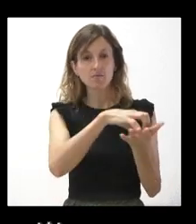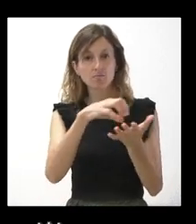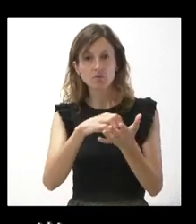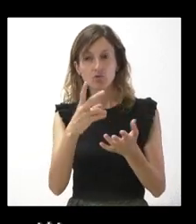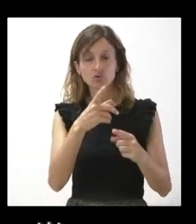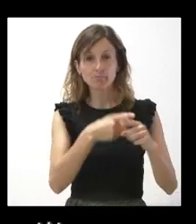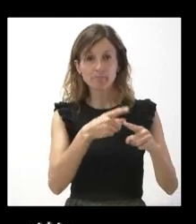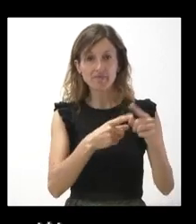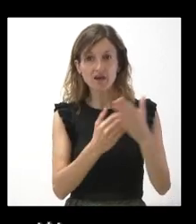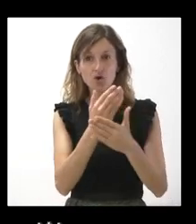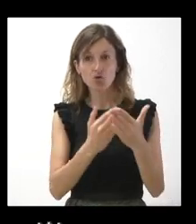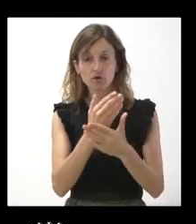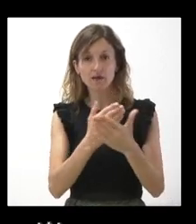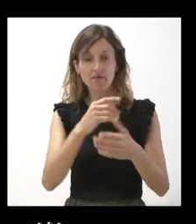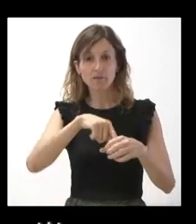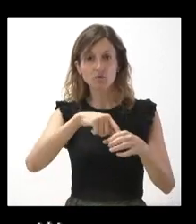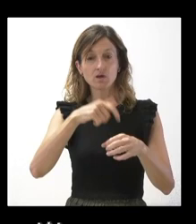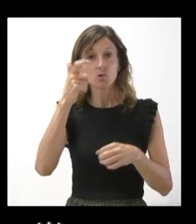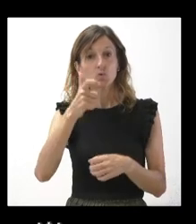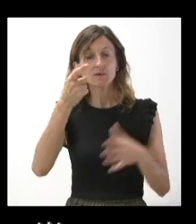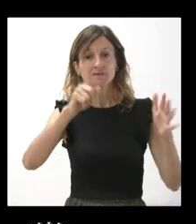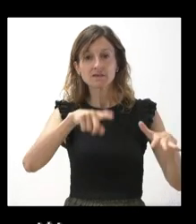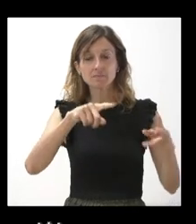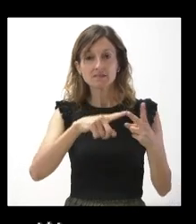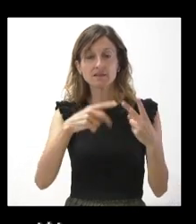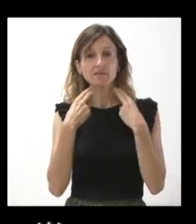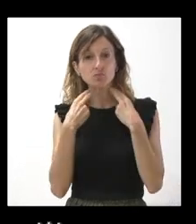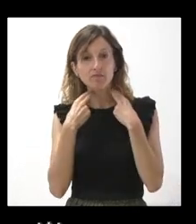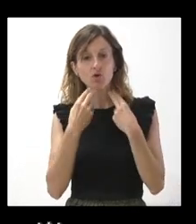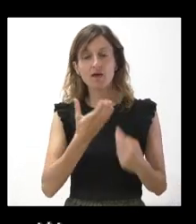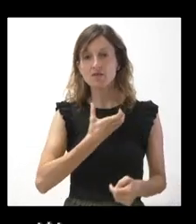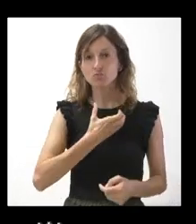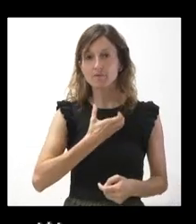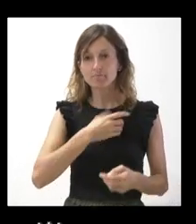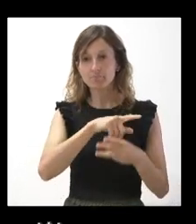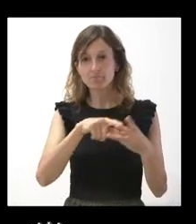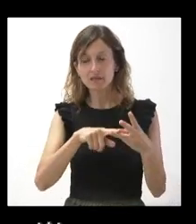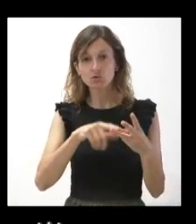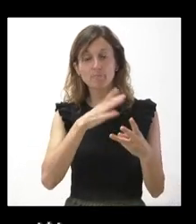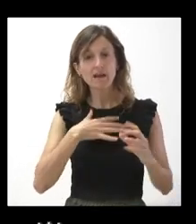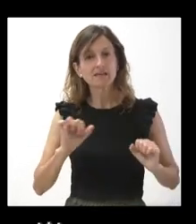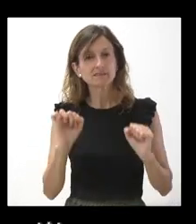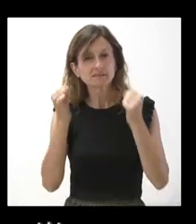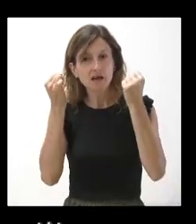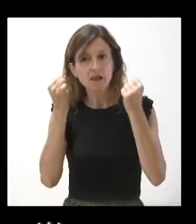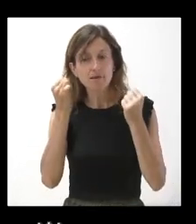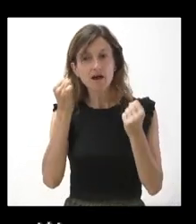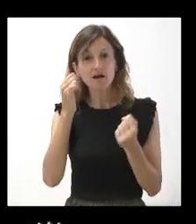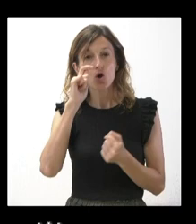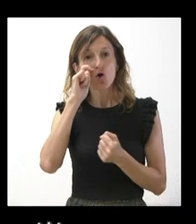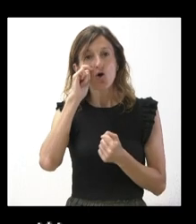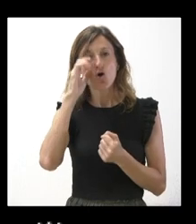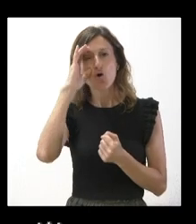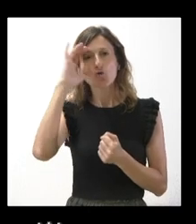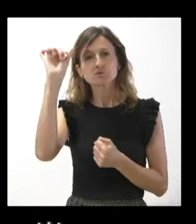dos puestos durante 6 meses, la Diputación y el Ayuntamiento, para salvar un observatorio que no es que haya